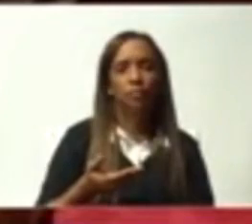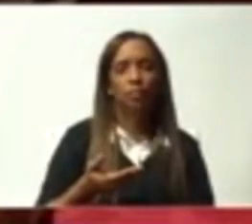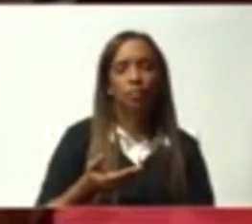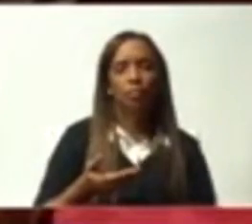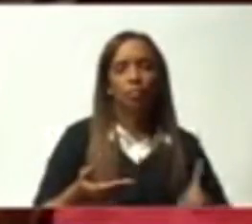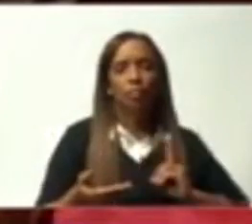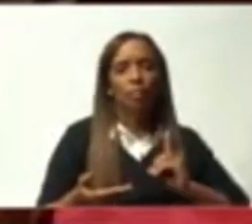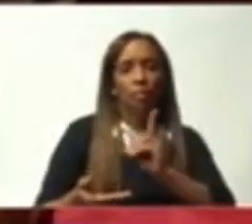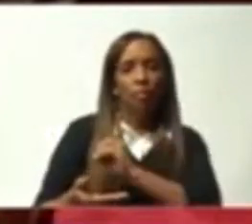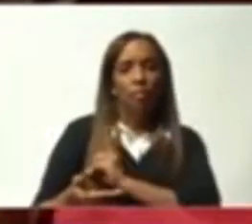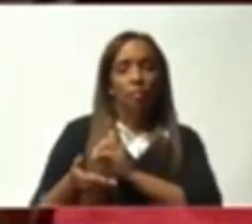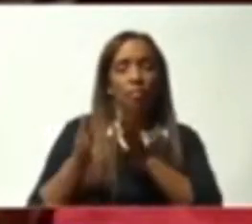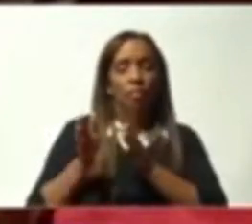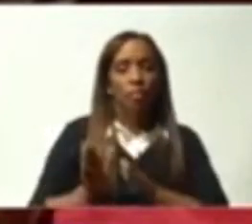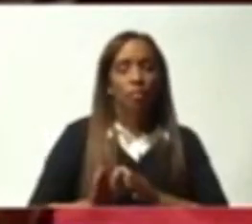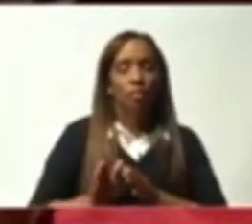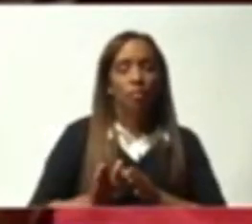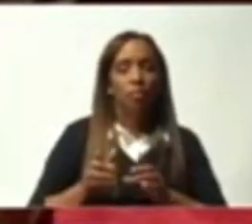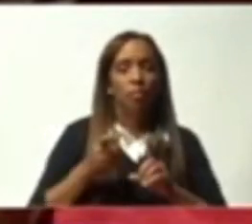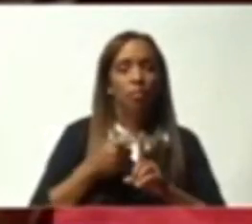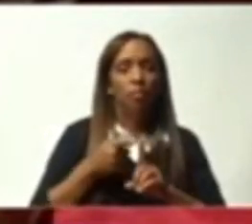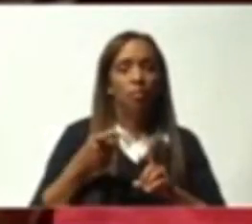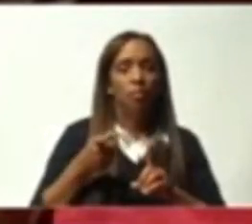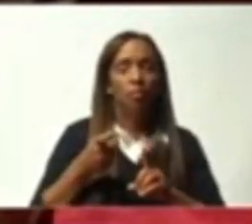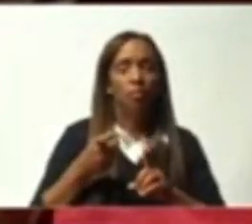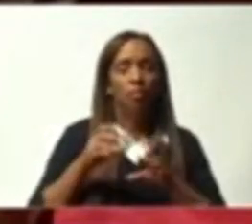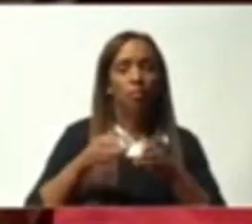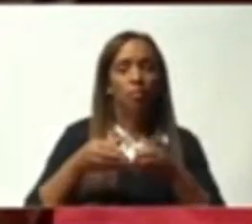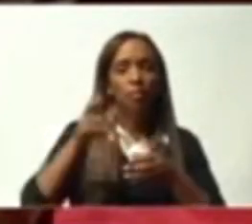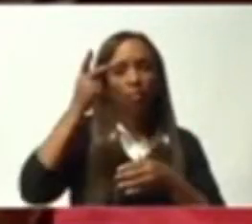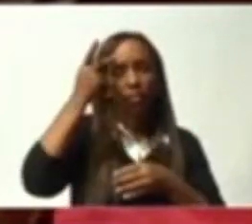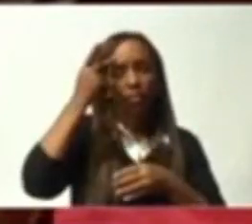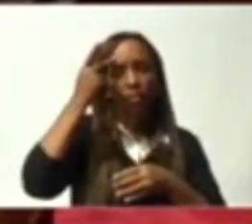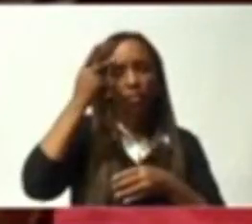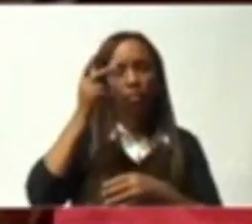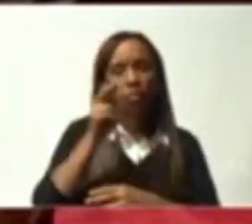Gracias, presidente. Ya estamos terminando lo de...